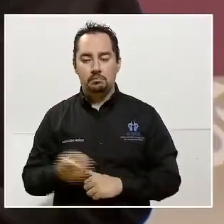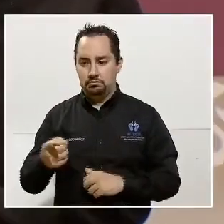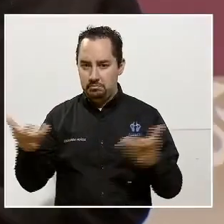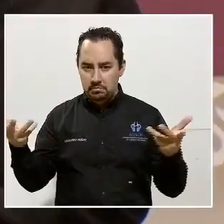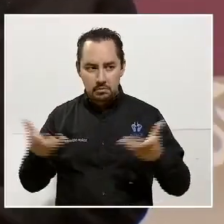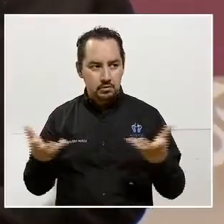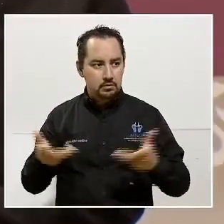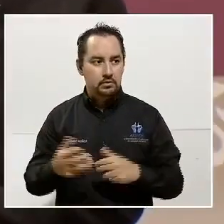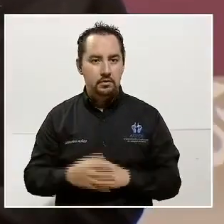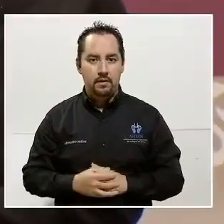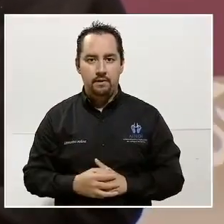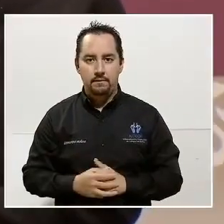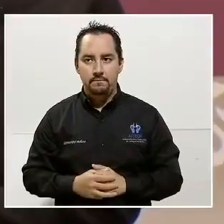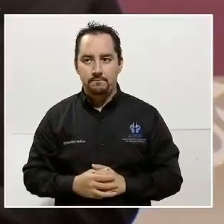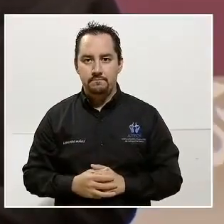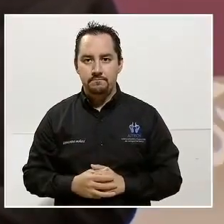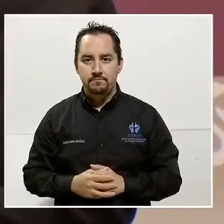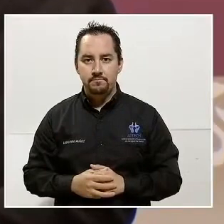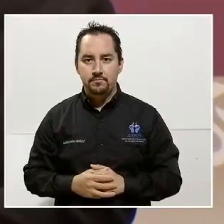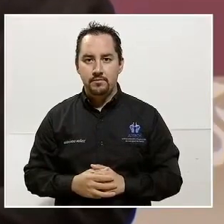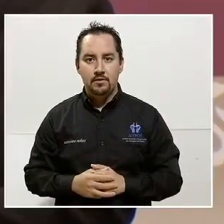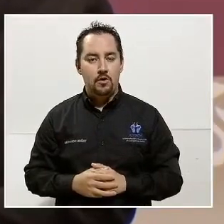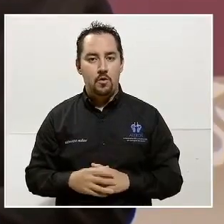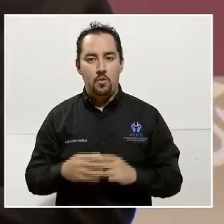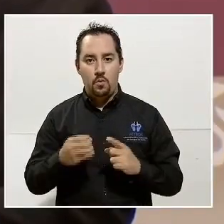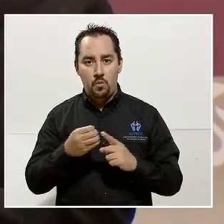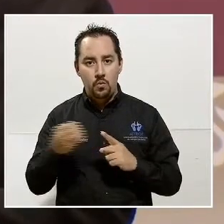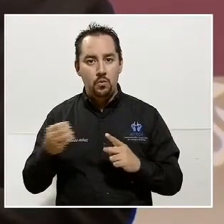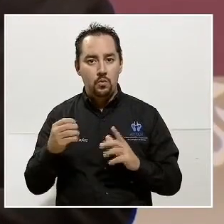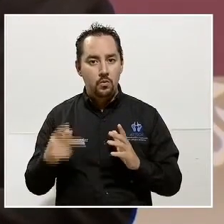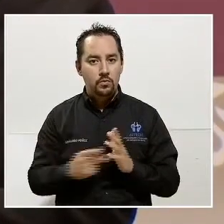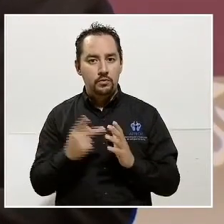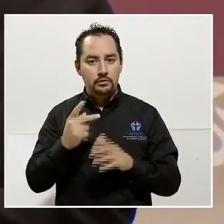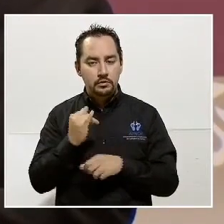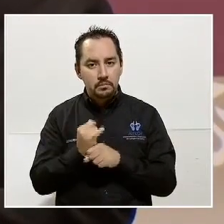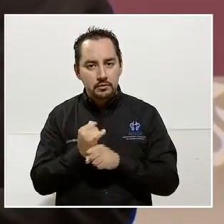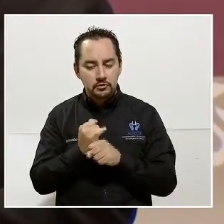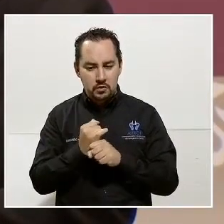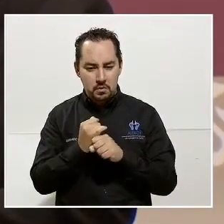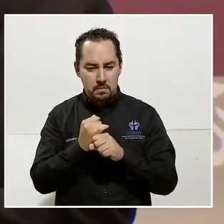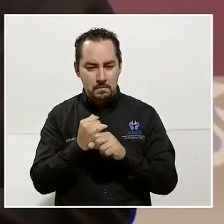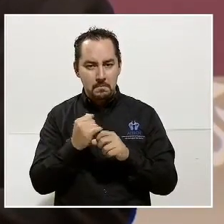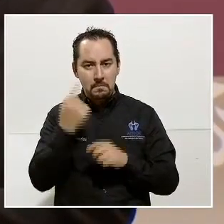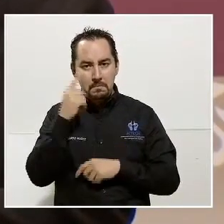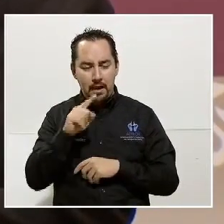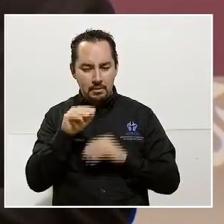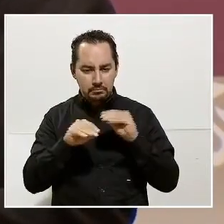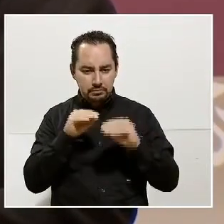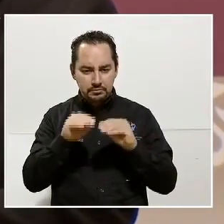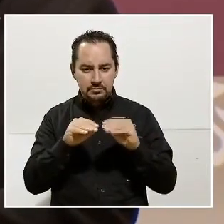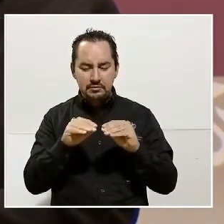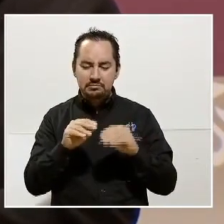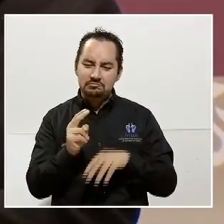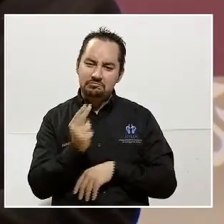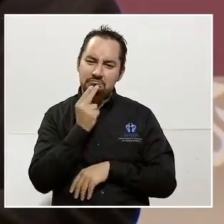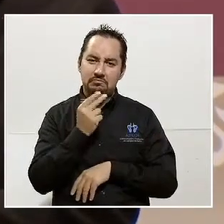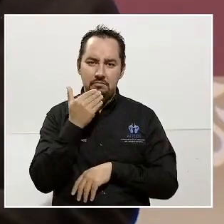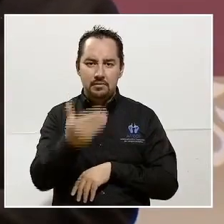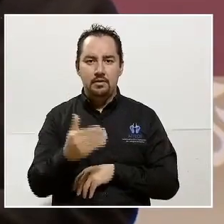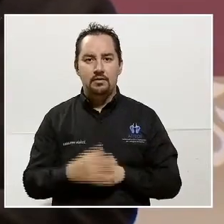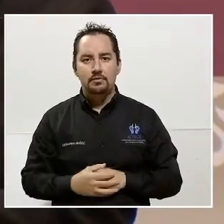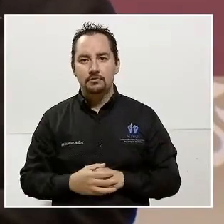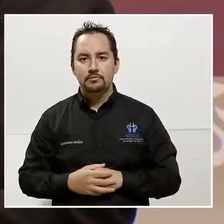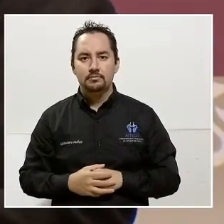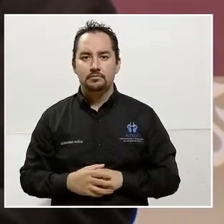y consignación. Reorganicen la lógica de investigación para que funcione. No permita